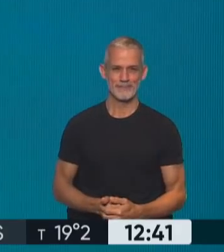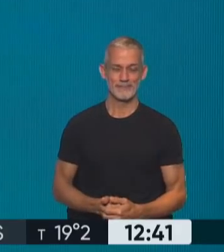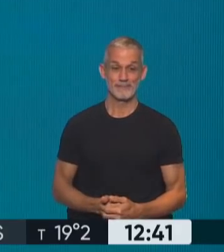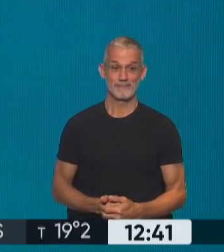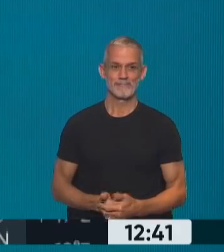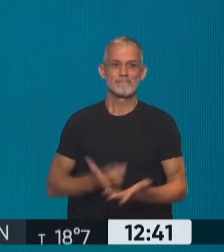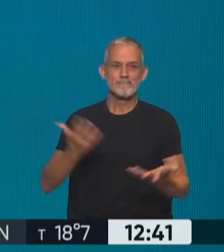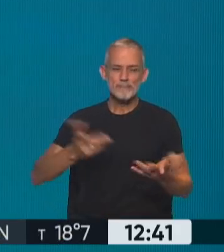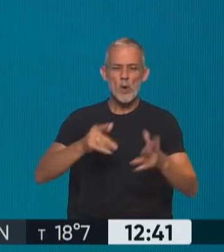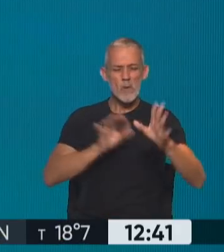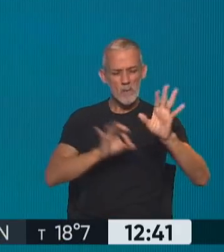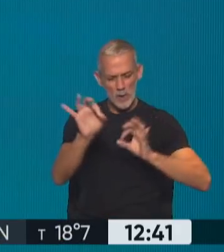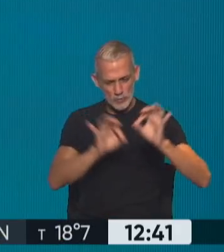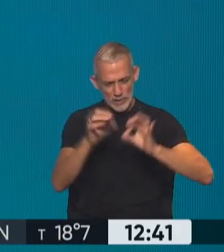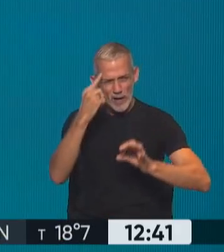Fue